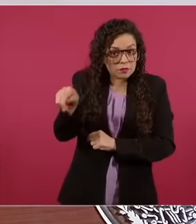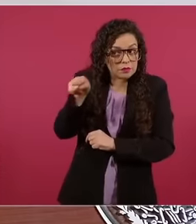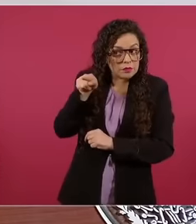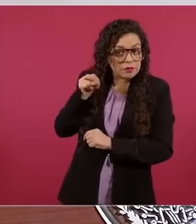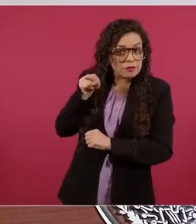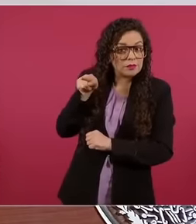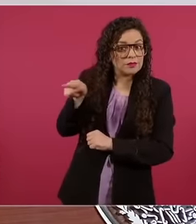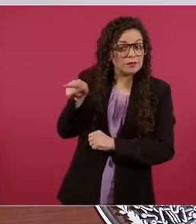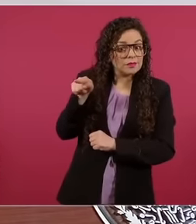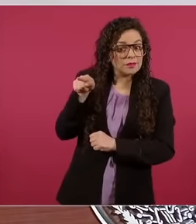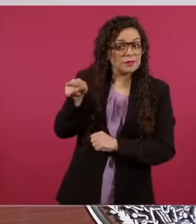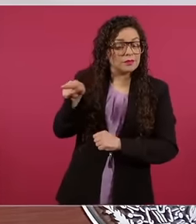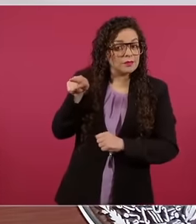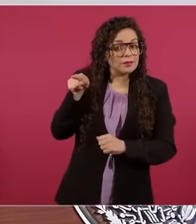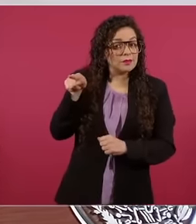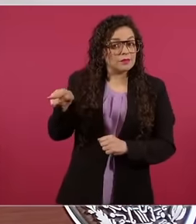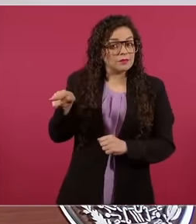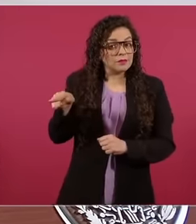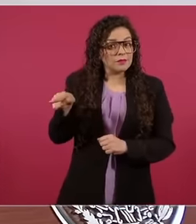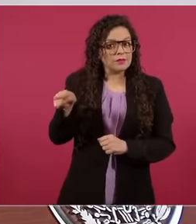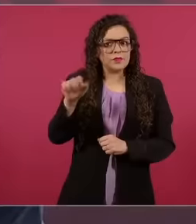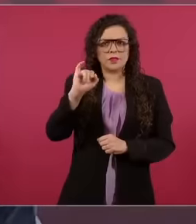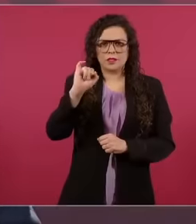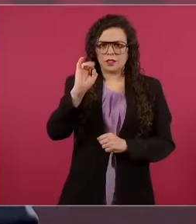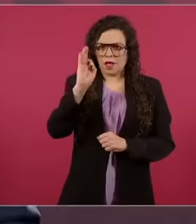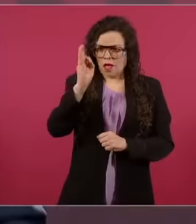¿cómo va a recibir